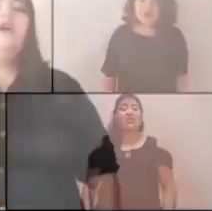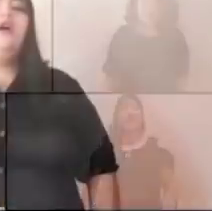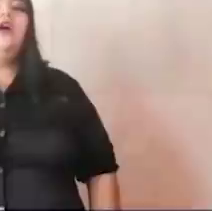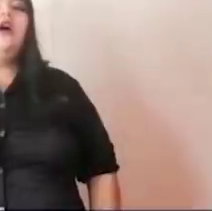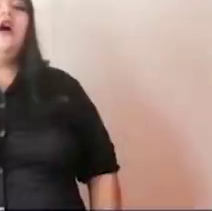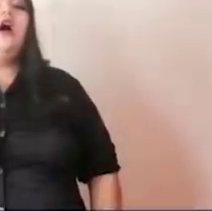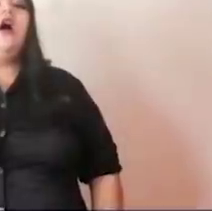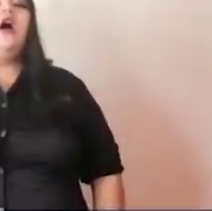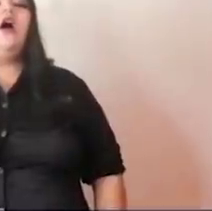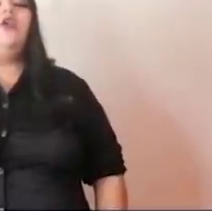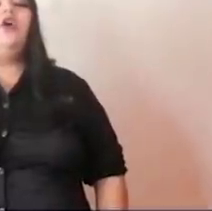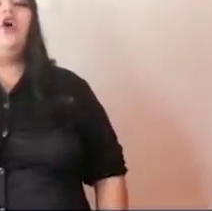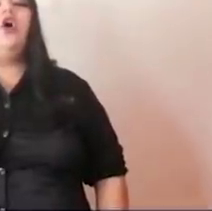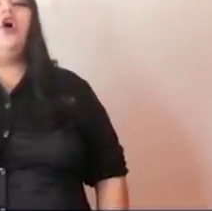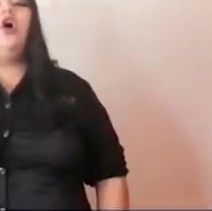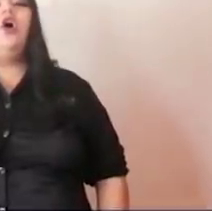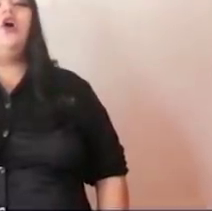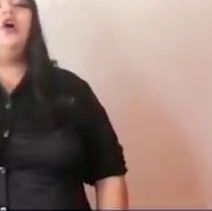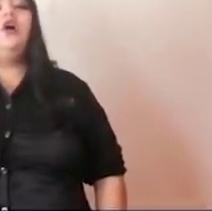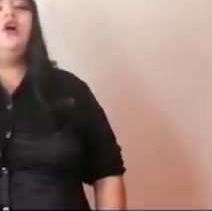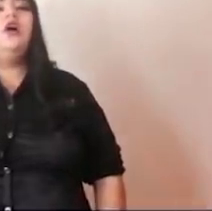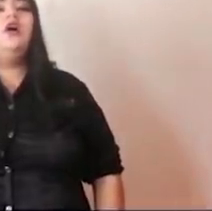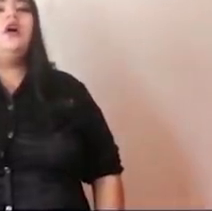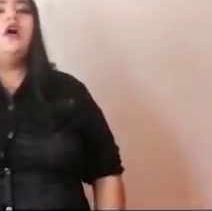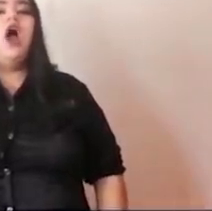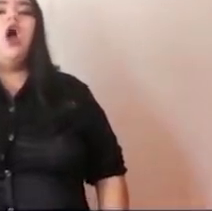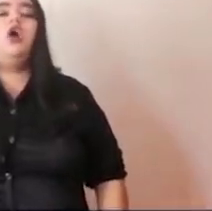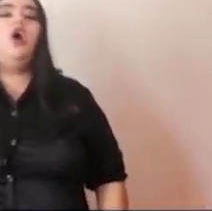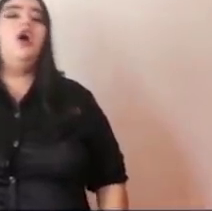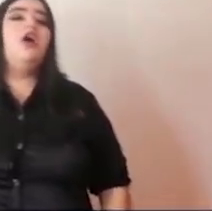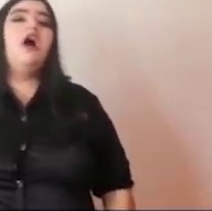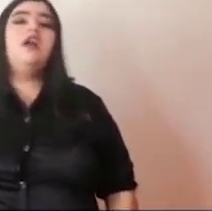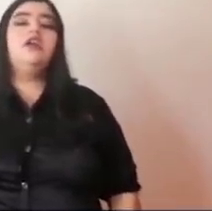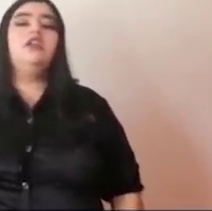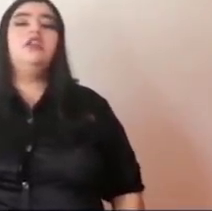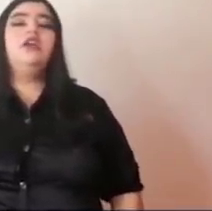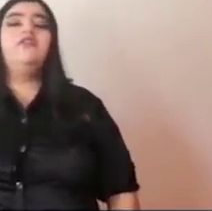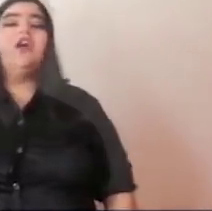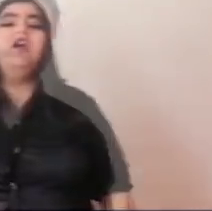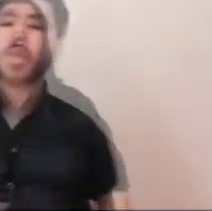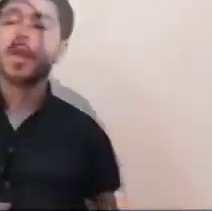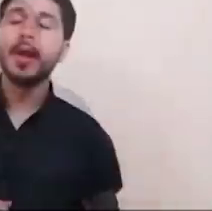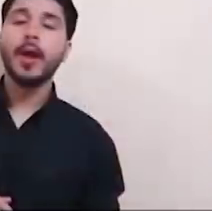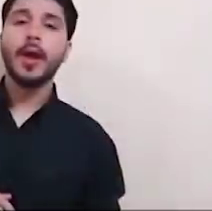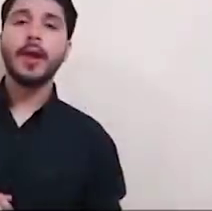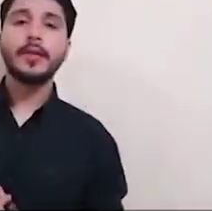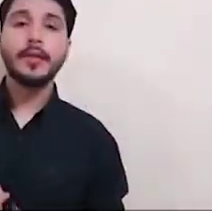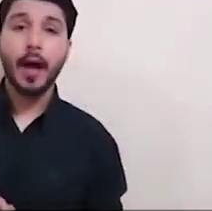Lo logra, tu creíble.